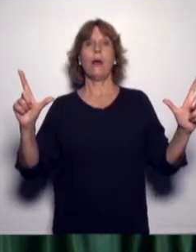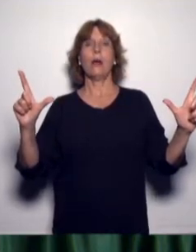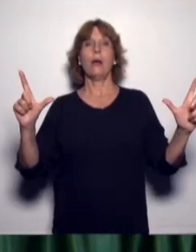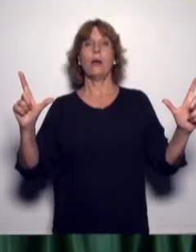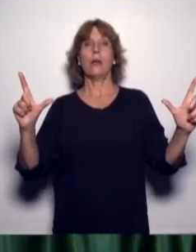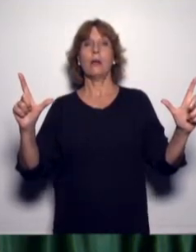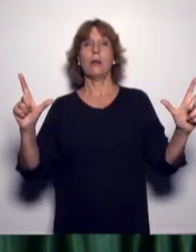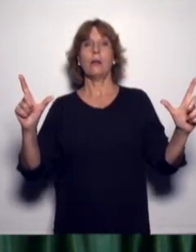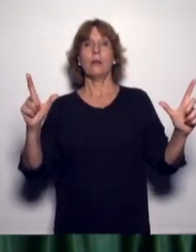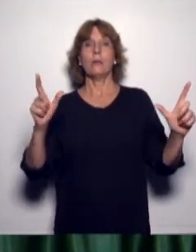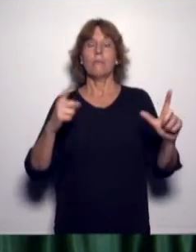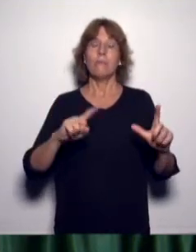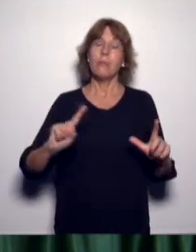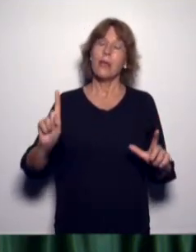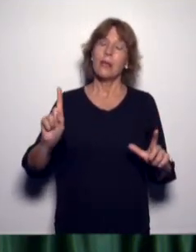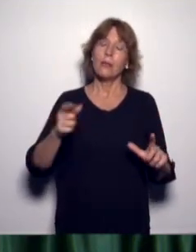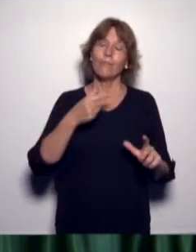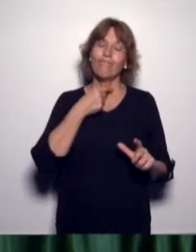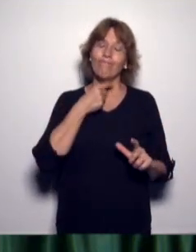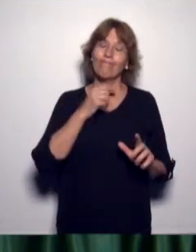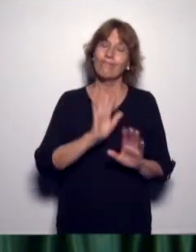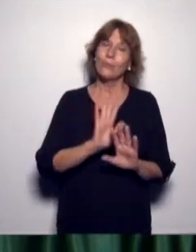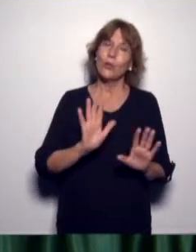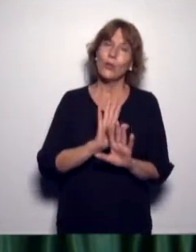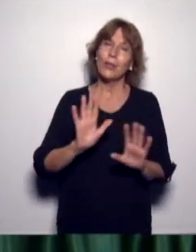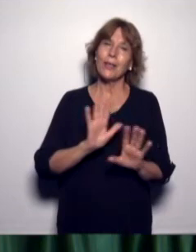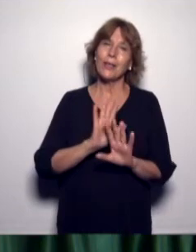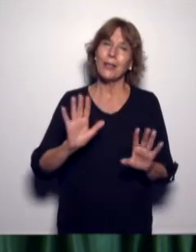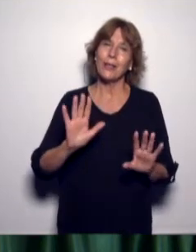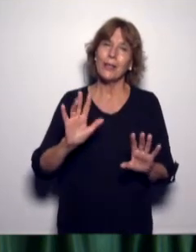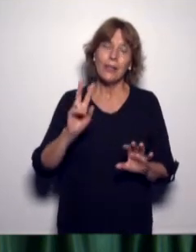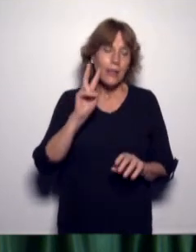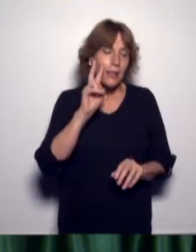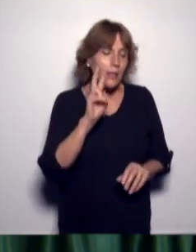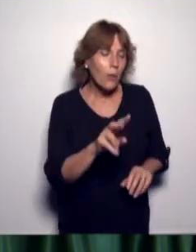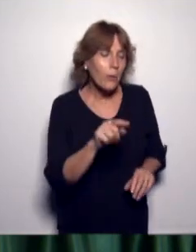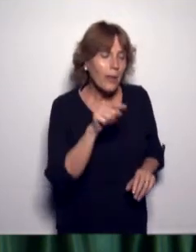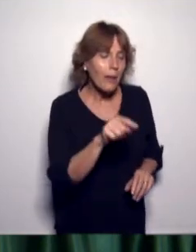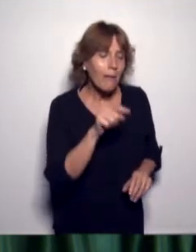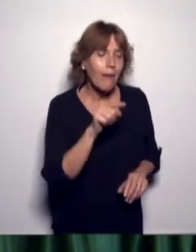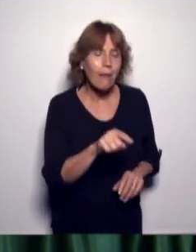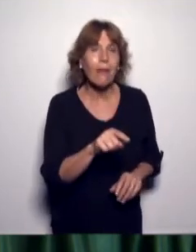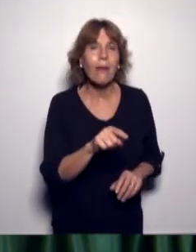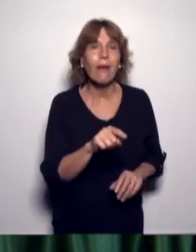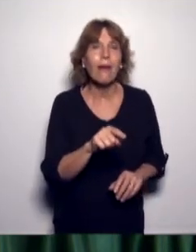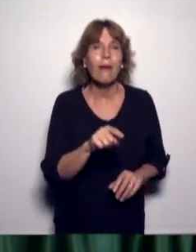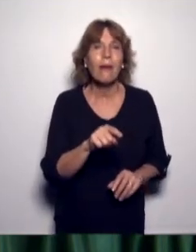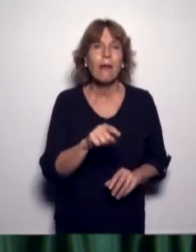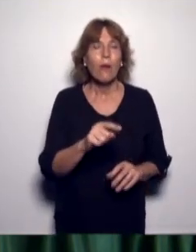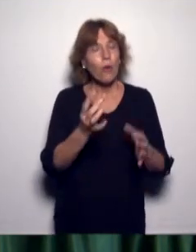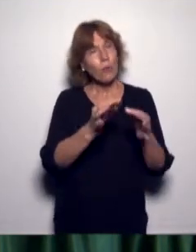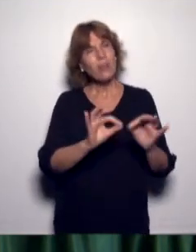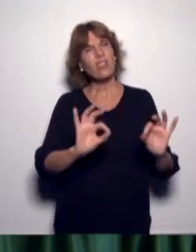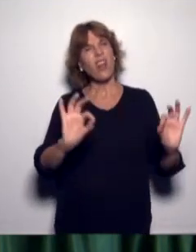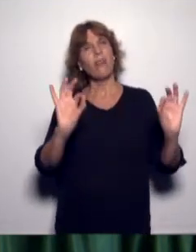precisamente no quiere que lo identifiquen como ese Mesías, porque la gente inmediatamente iba a